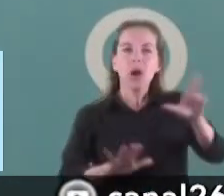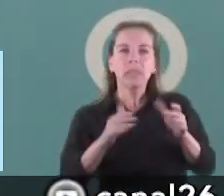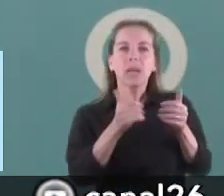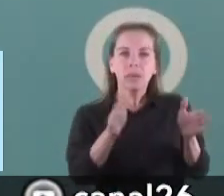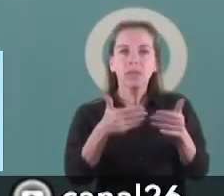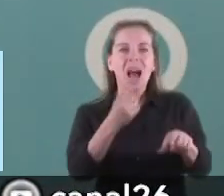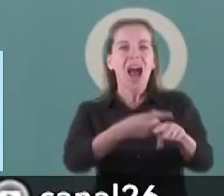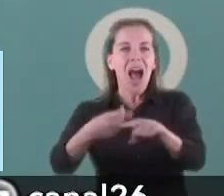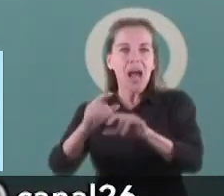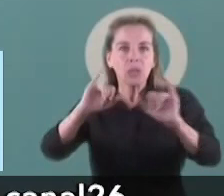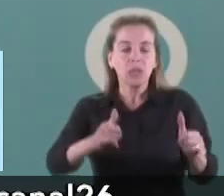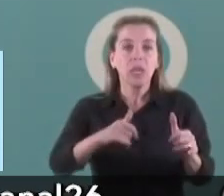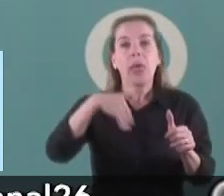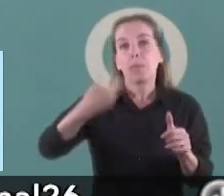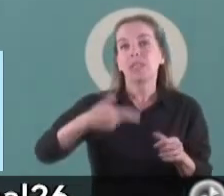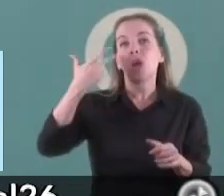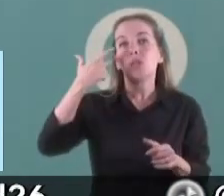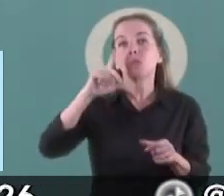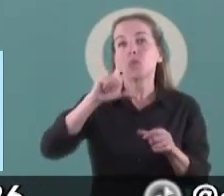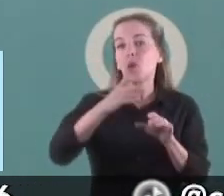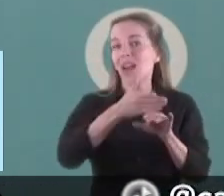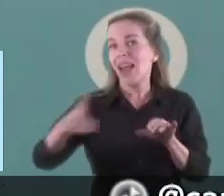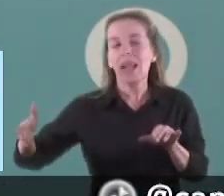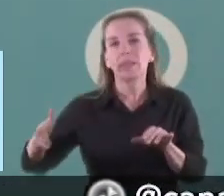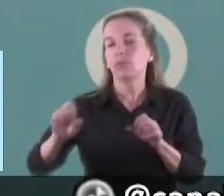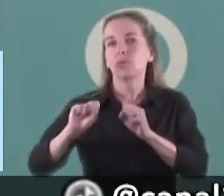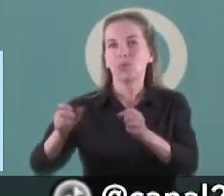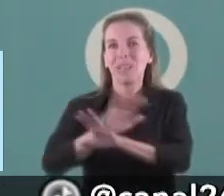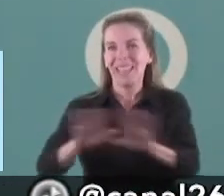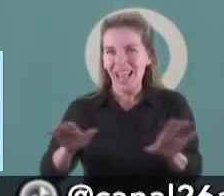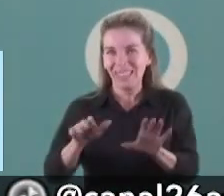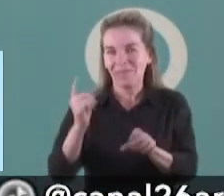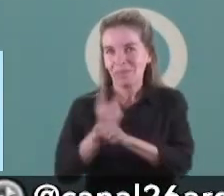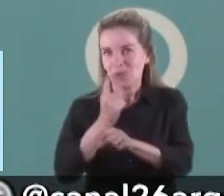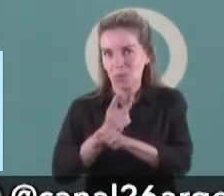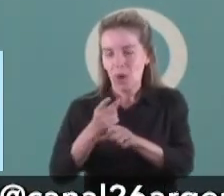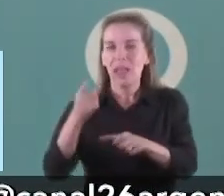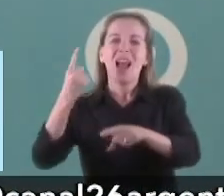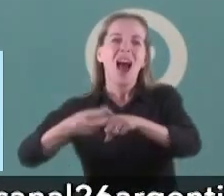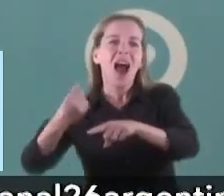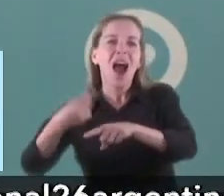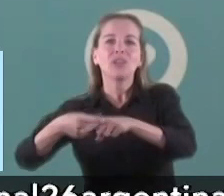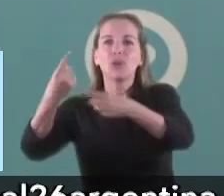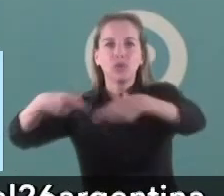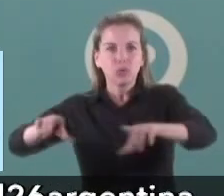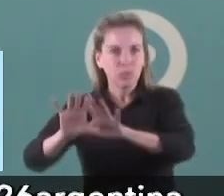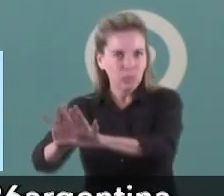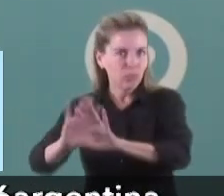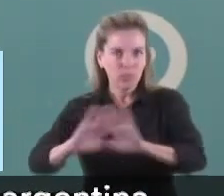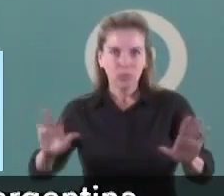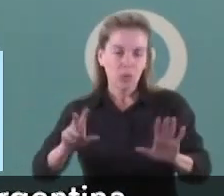con la veda correspondiente en cuanto a lo que significan inauguraciones y otros actos de gestión que están